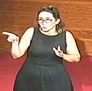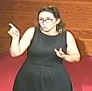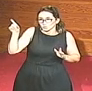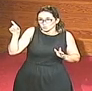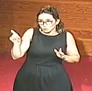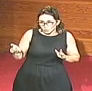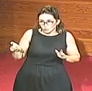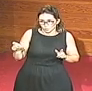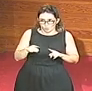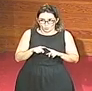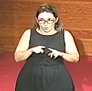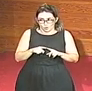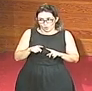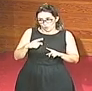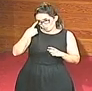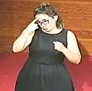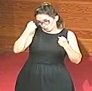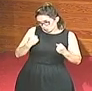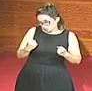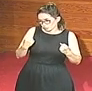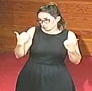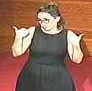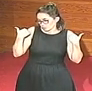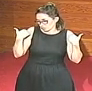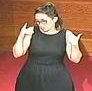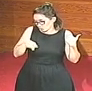puedes ser la persona más indicada por lo que te pueden afectar de cercanía.